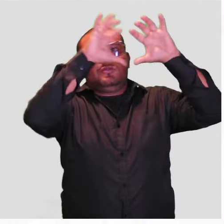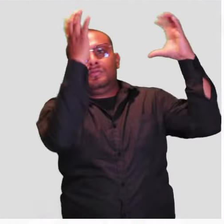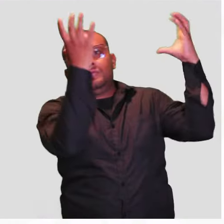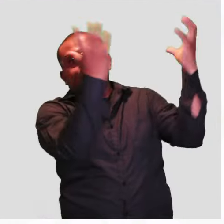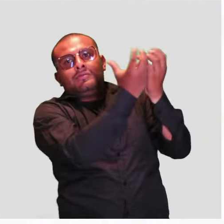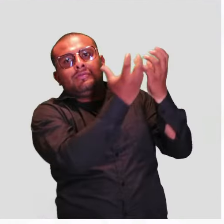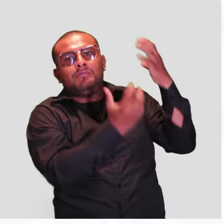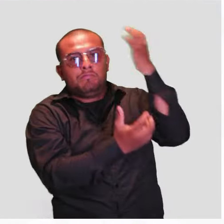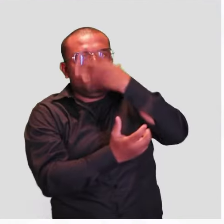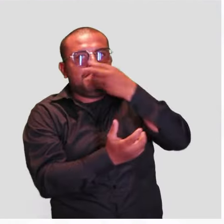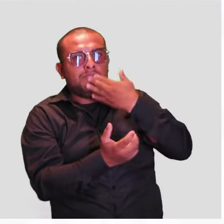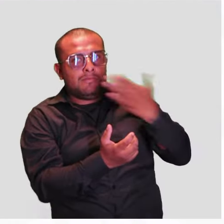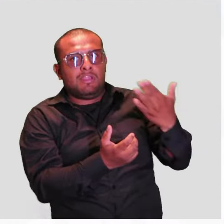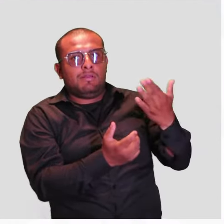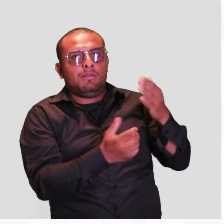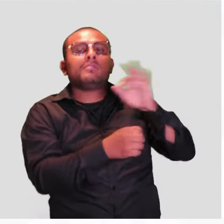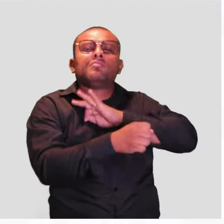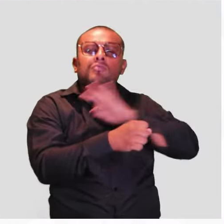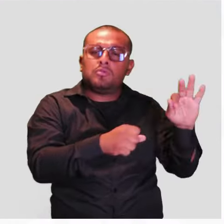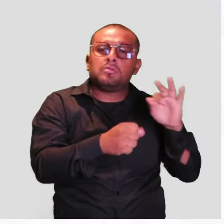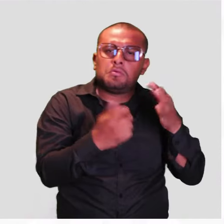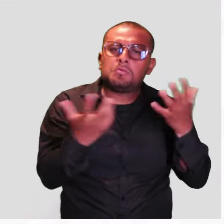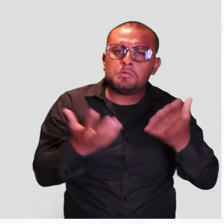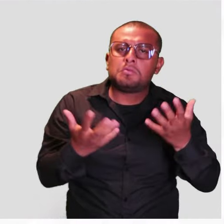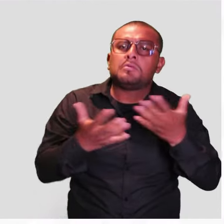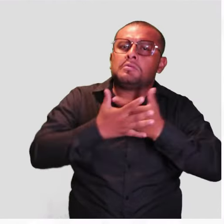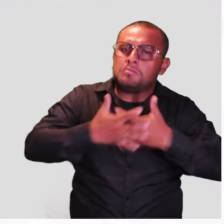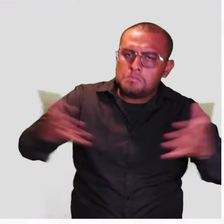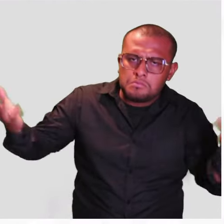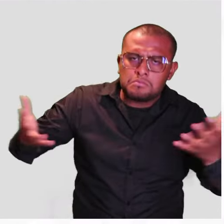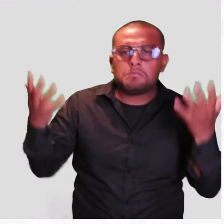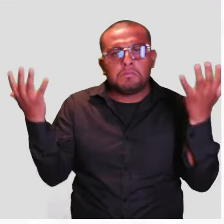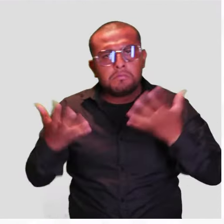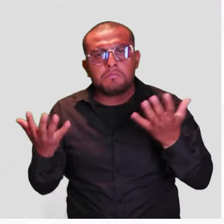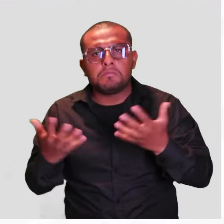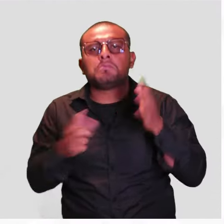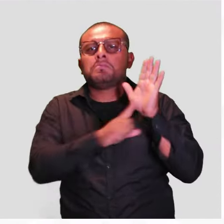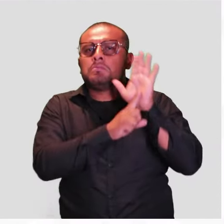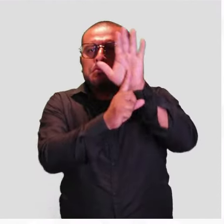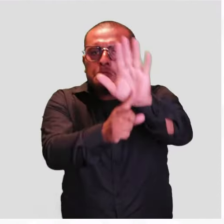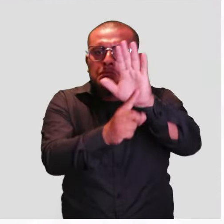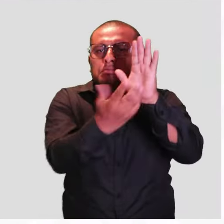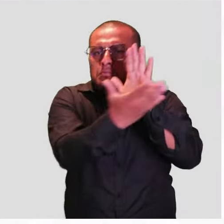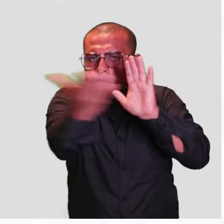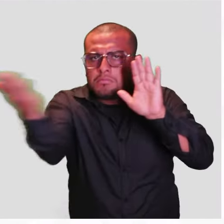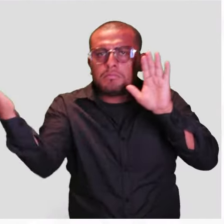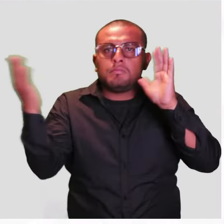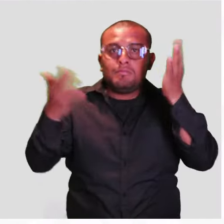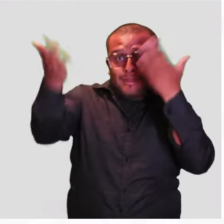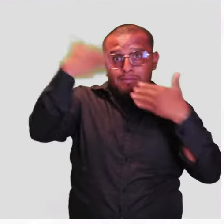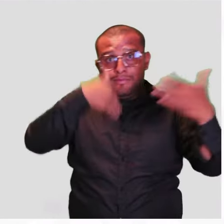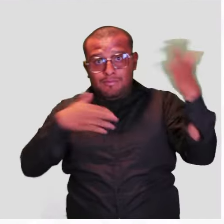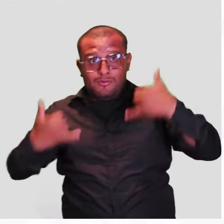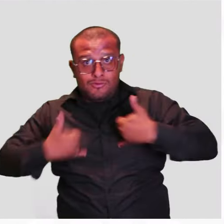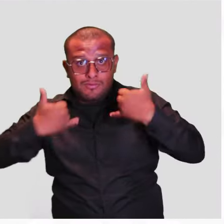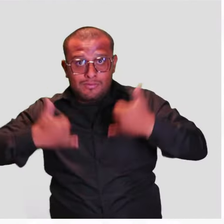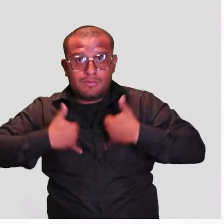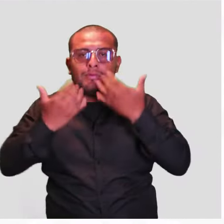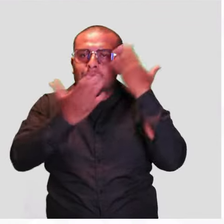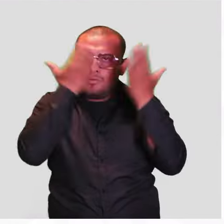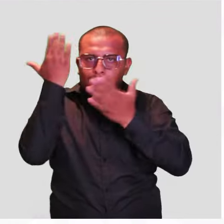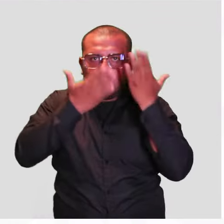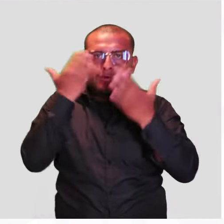adaptadas para poder darle una presentación y una prestación de oferta a todos los que quieran estudiar el